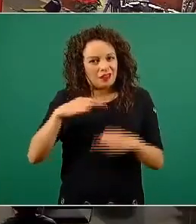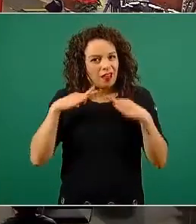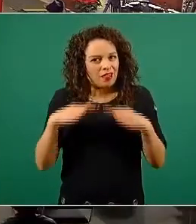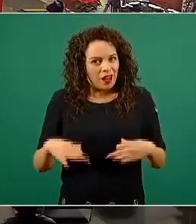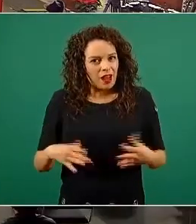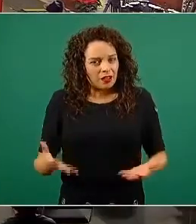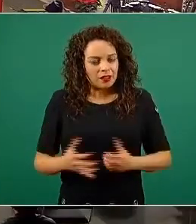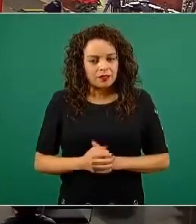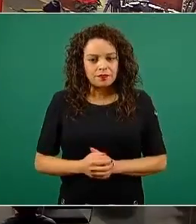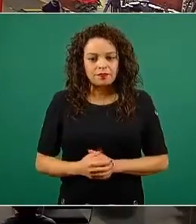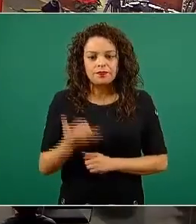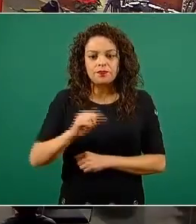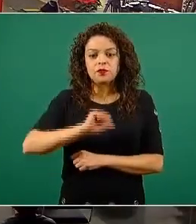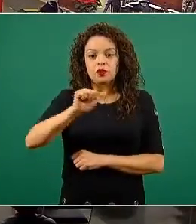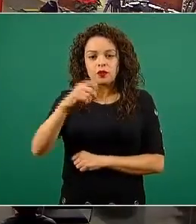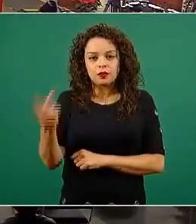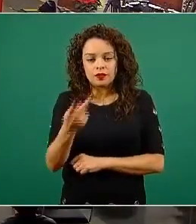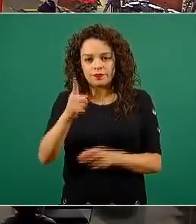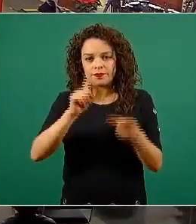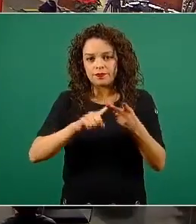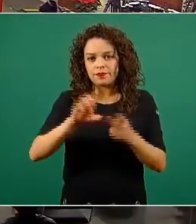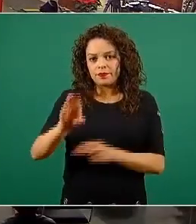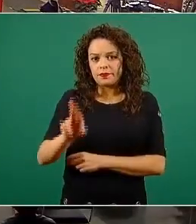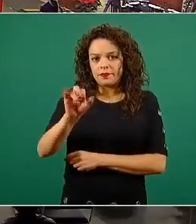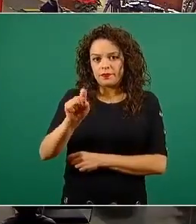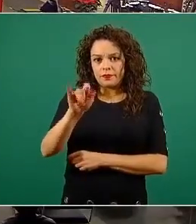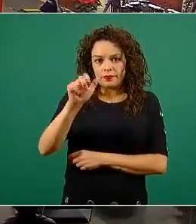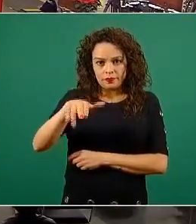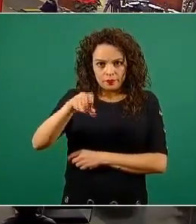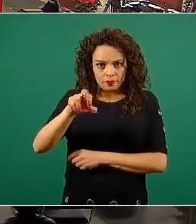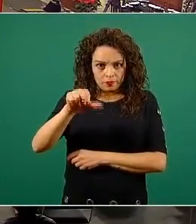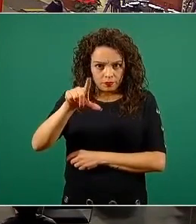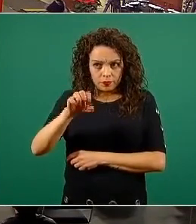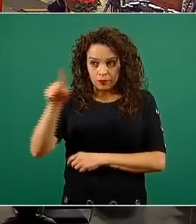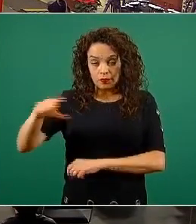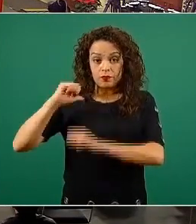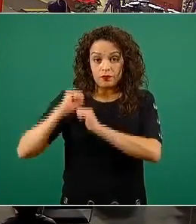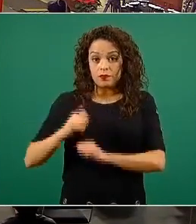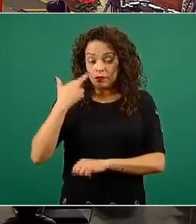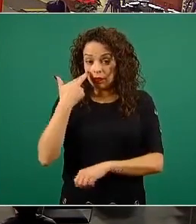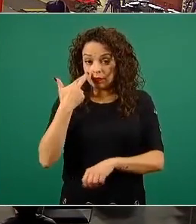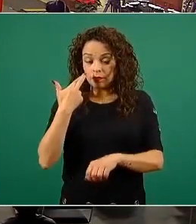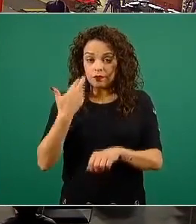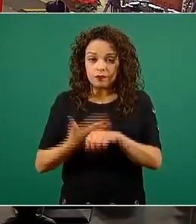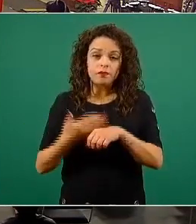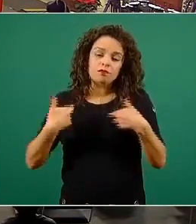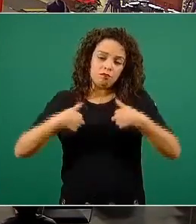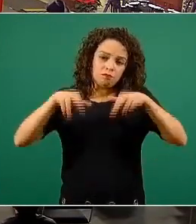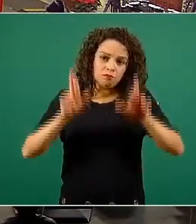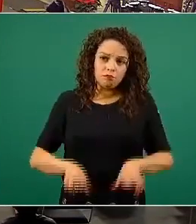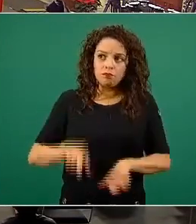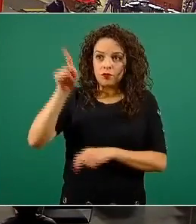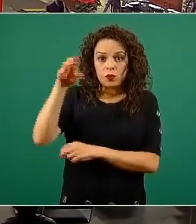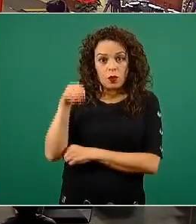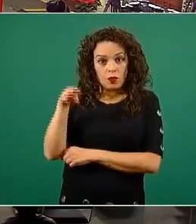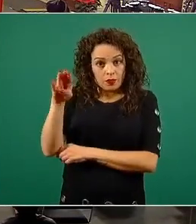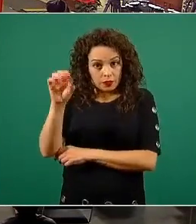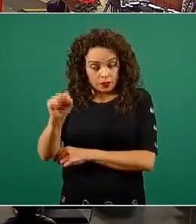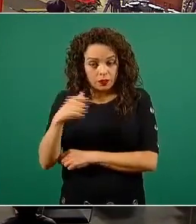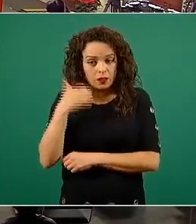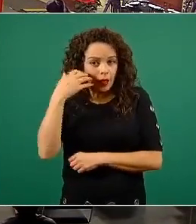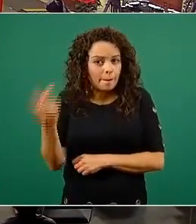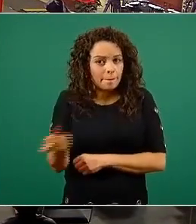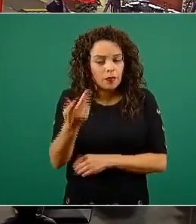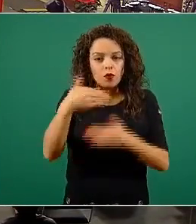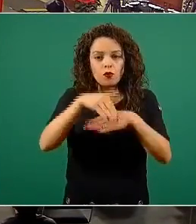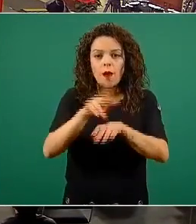Morales, en particular, en su carácter de representante de la Organización Mundial de la Salud. Yo le quisiera quisiera pedir su opinión en particular sobre el